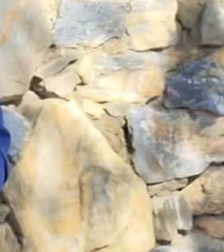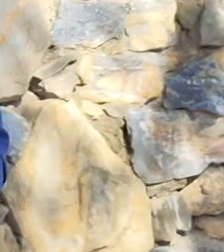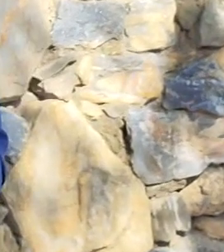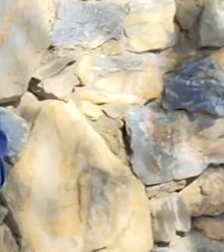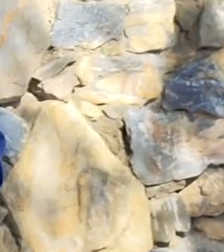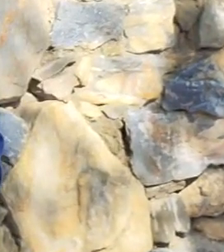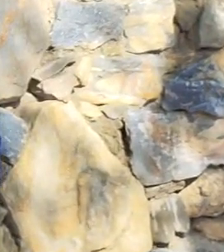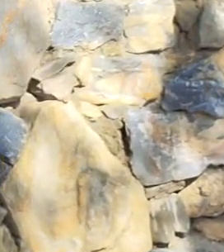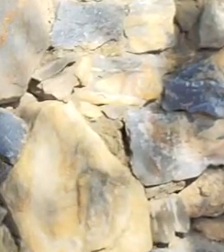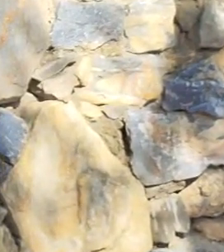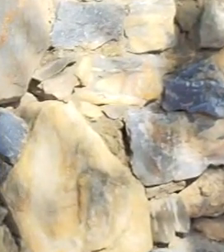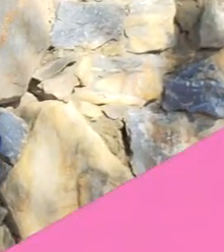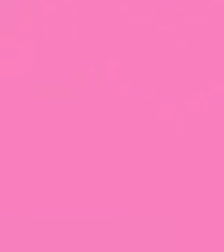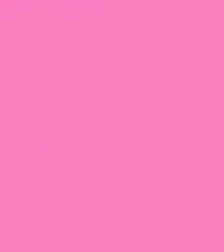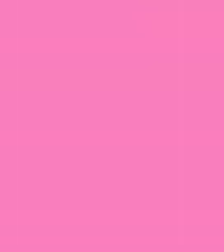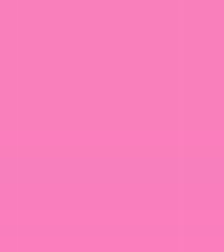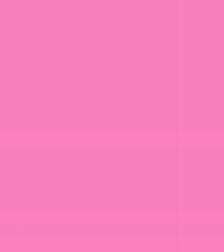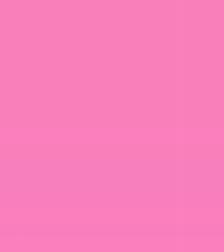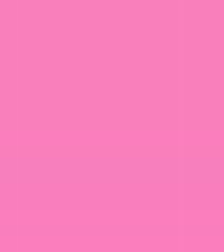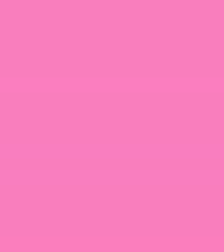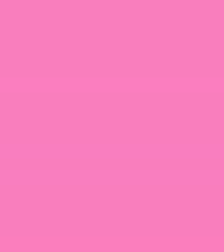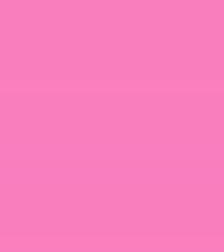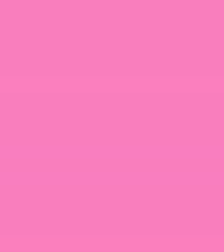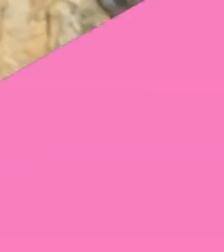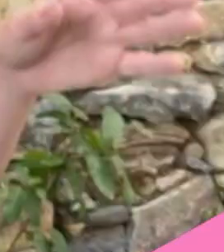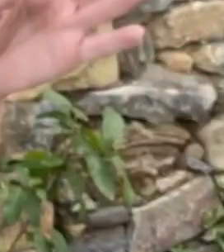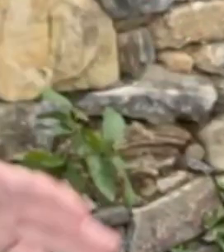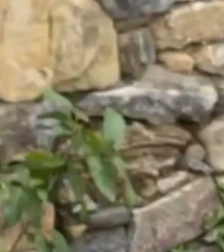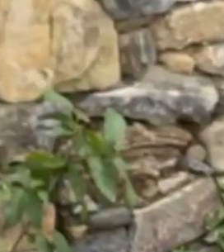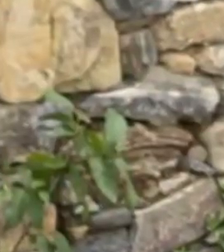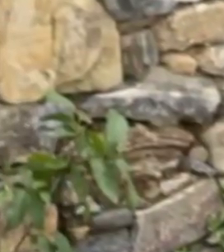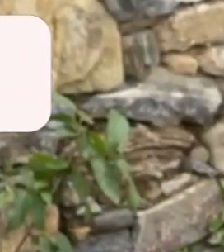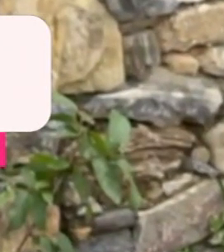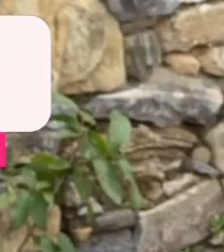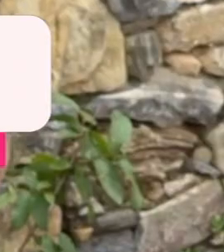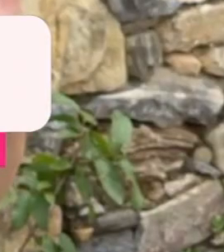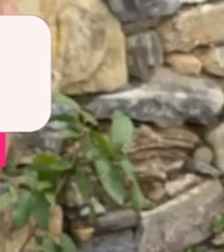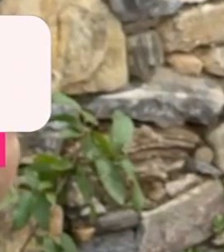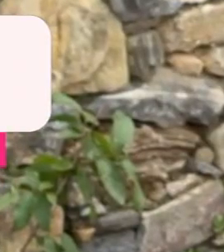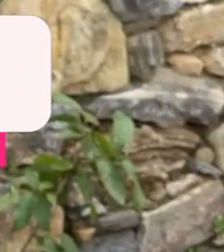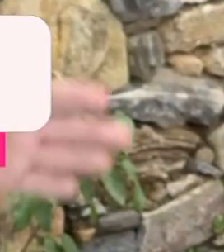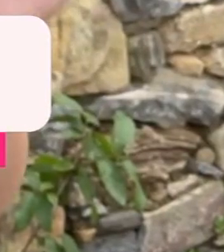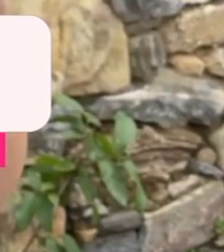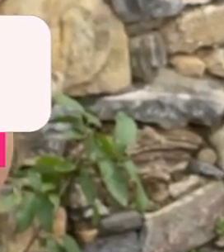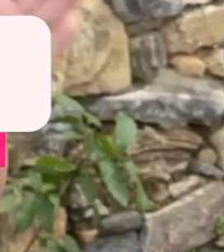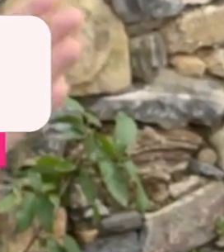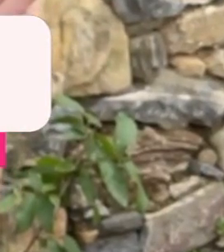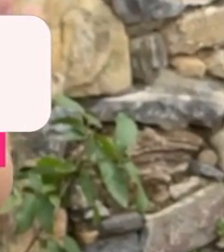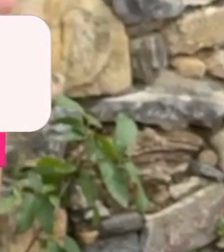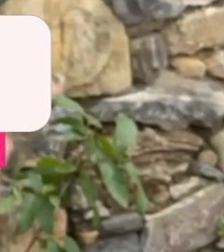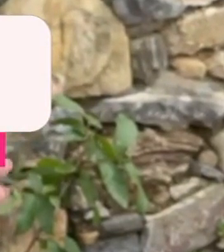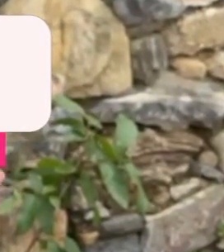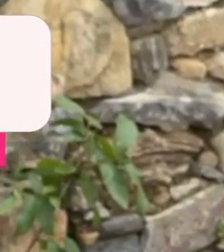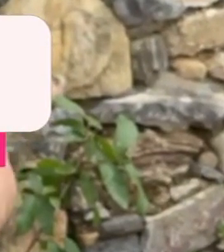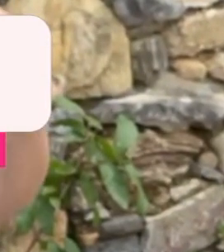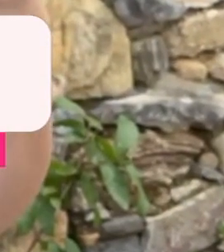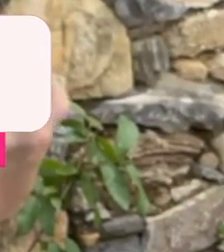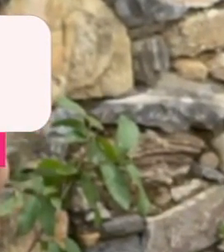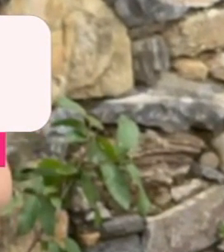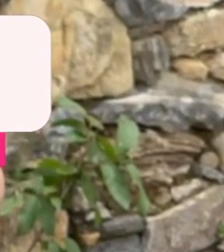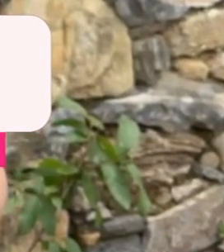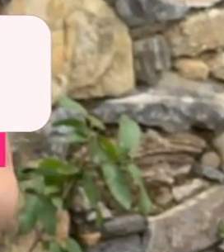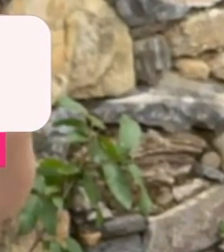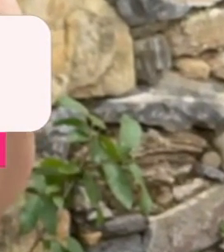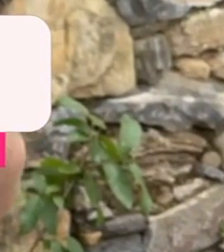mamografía si tienes más de 35 años. En esta oportunidad queremos recordarles que no están solas, que